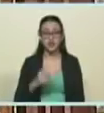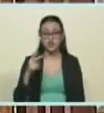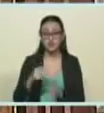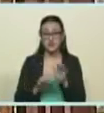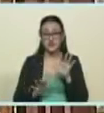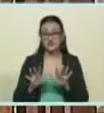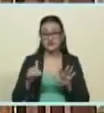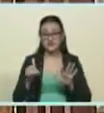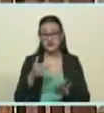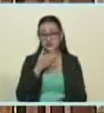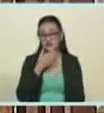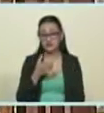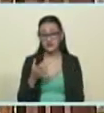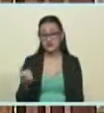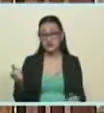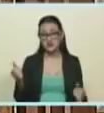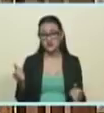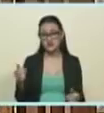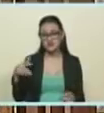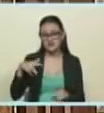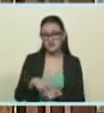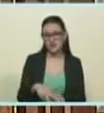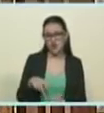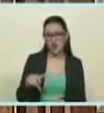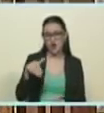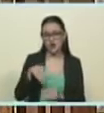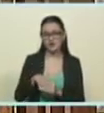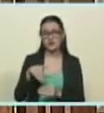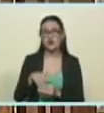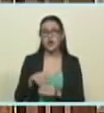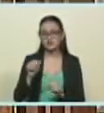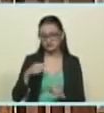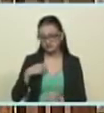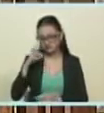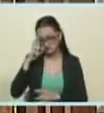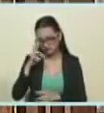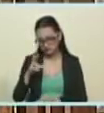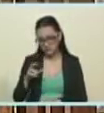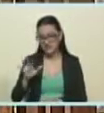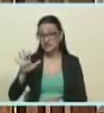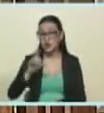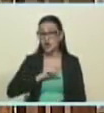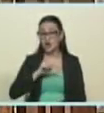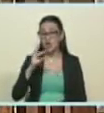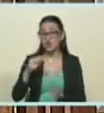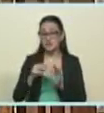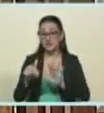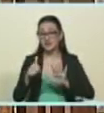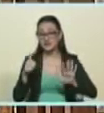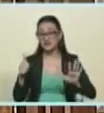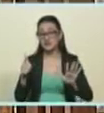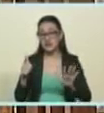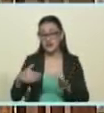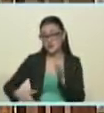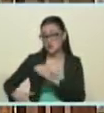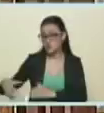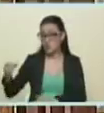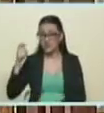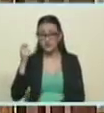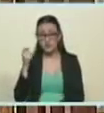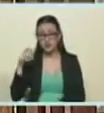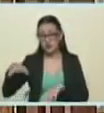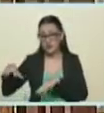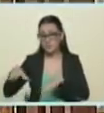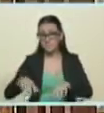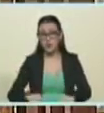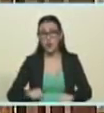2015, 6 de diciembre, derrota electoral, reconocemos. 5 de enero de 2016, llega la burguesía con sus diputados a tomar